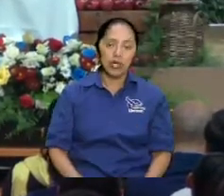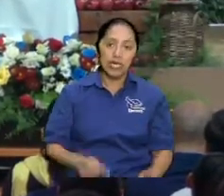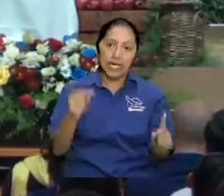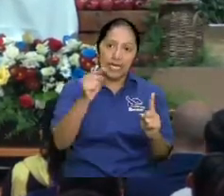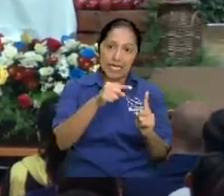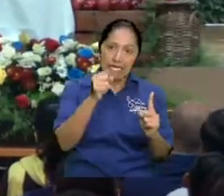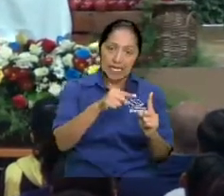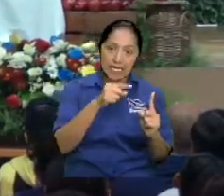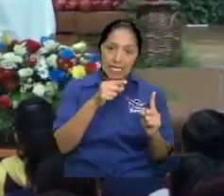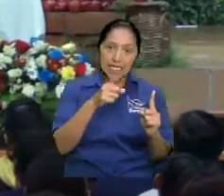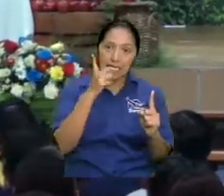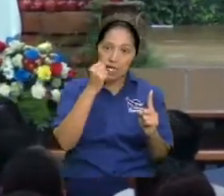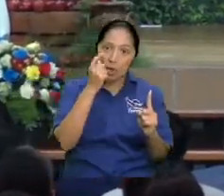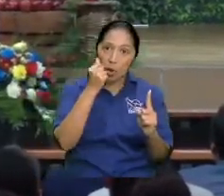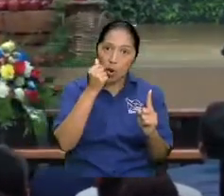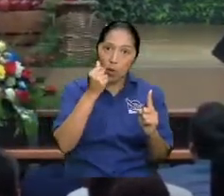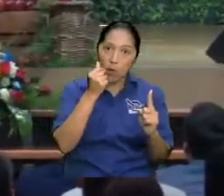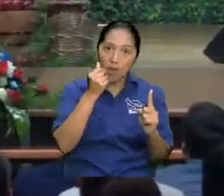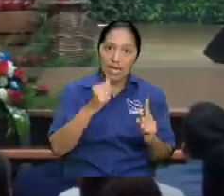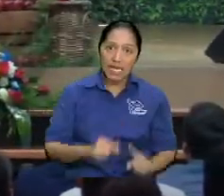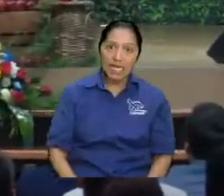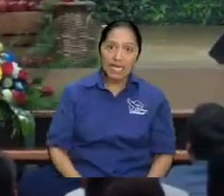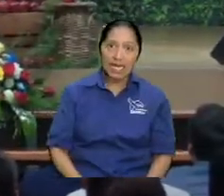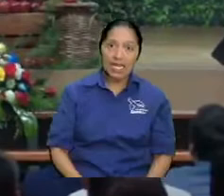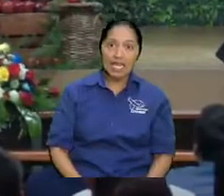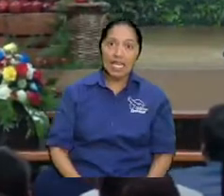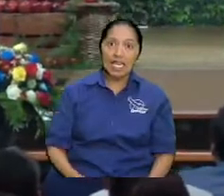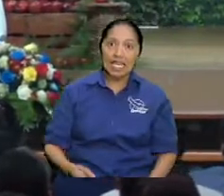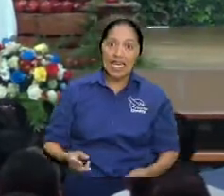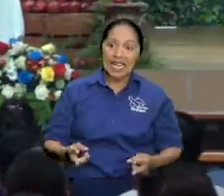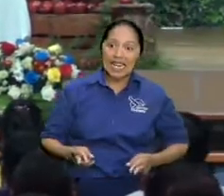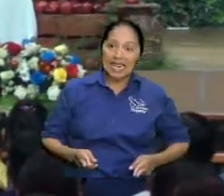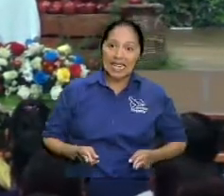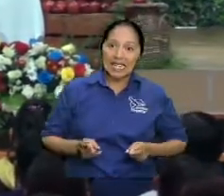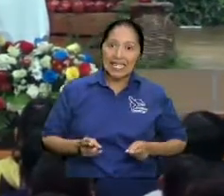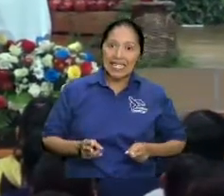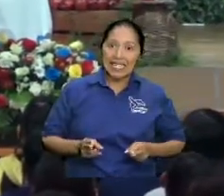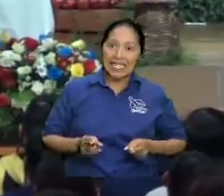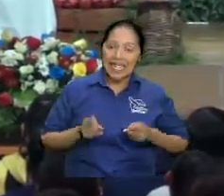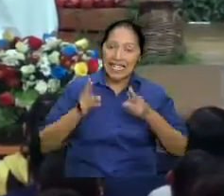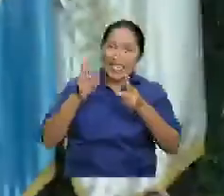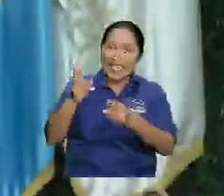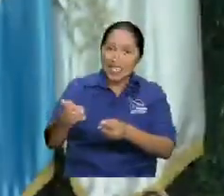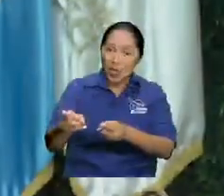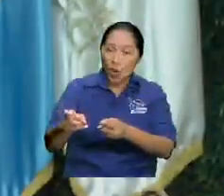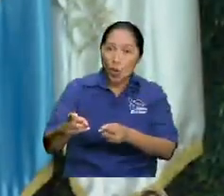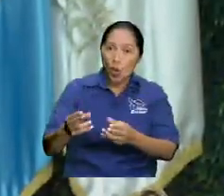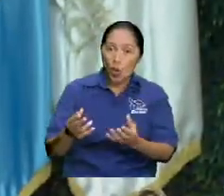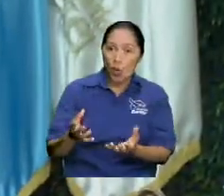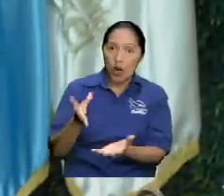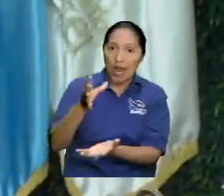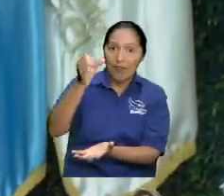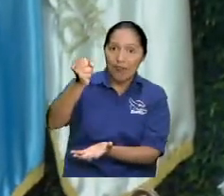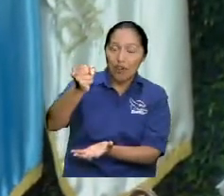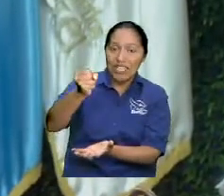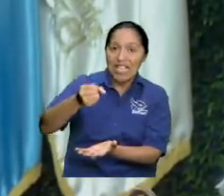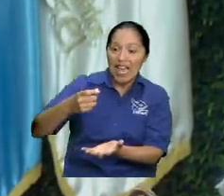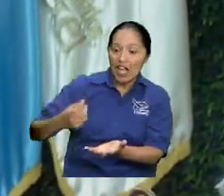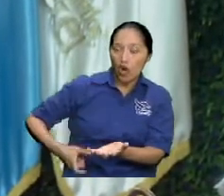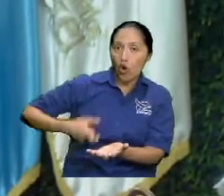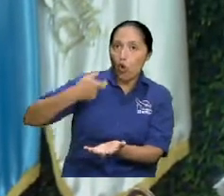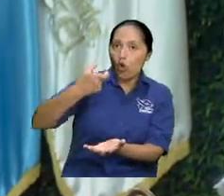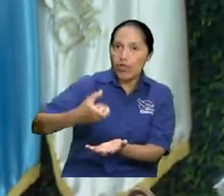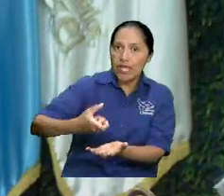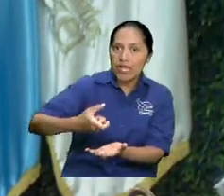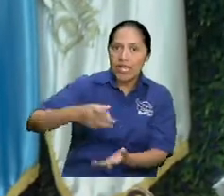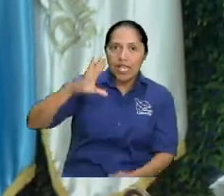Si usted se encuentra con un paquete de 10,000 quetzales, así, todos en billetes de a 50, así no necesito ni siquiera arrugados.